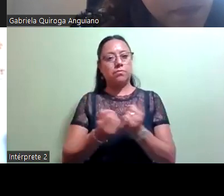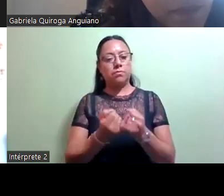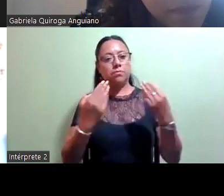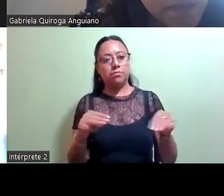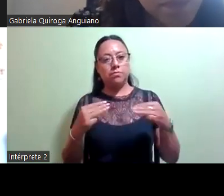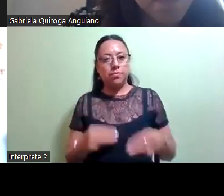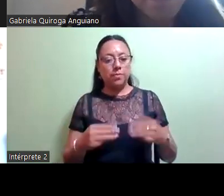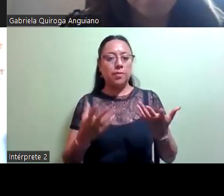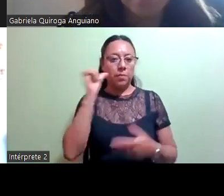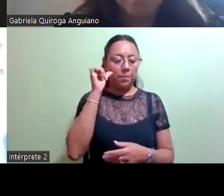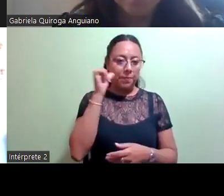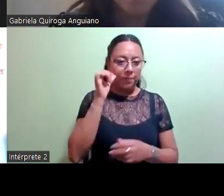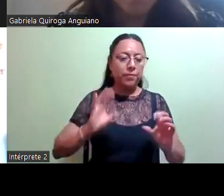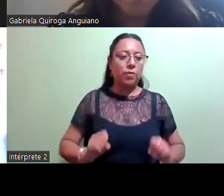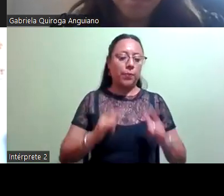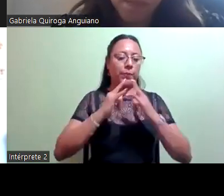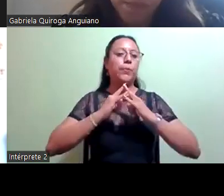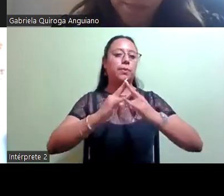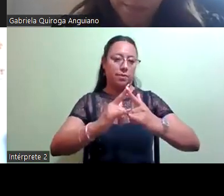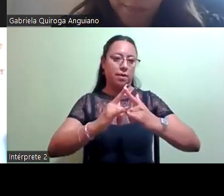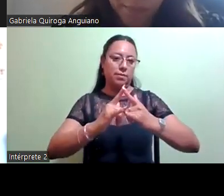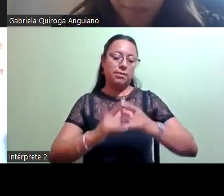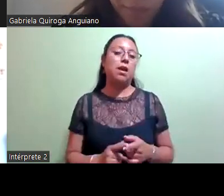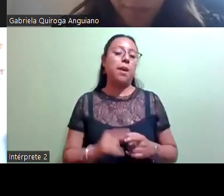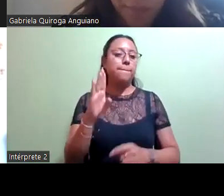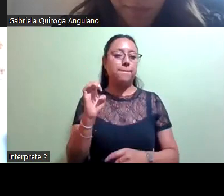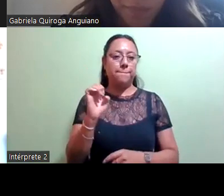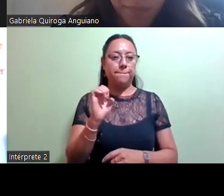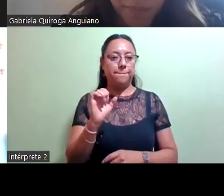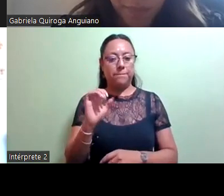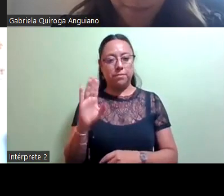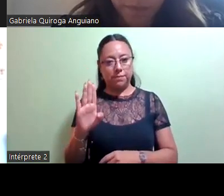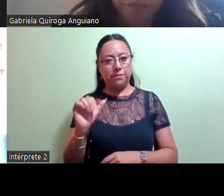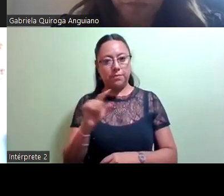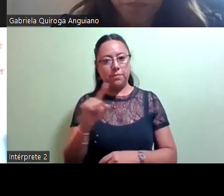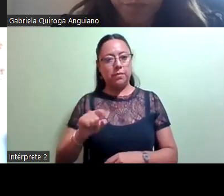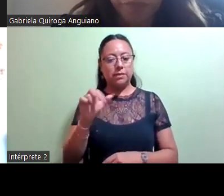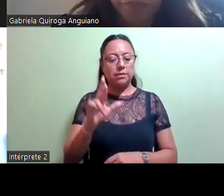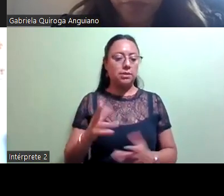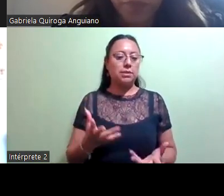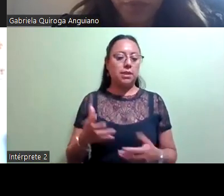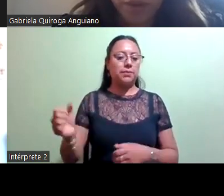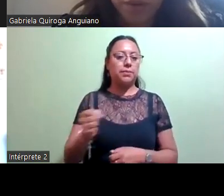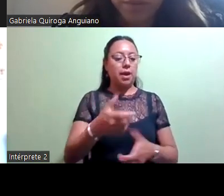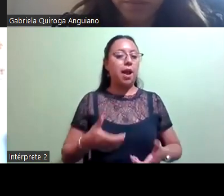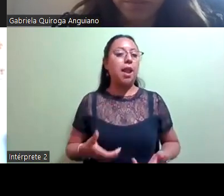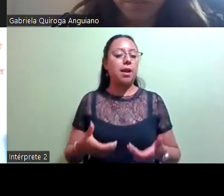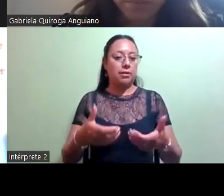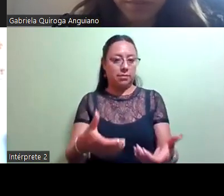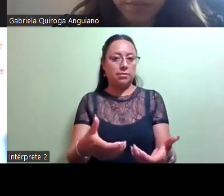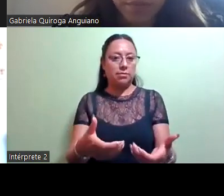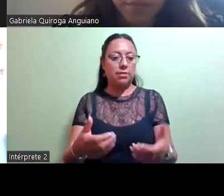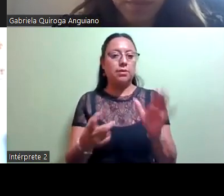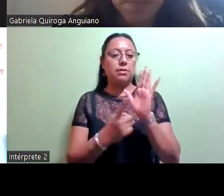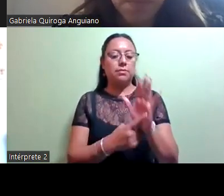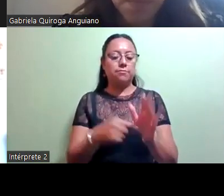mercados móviles en modalidad de tianguis, bazares, complementarios y demás instalados en la vía pública presentada